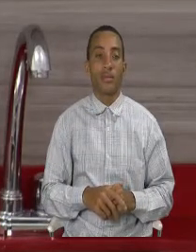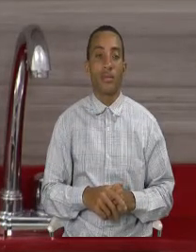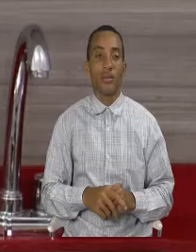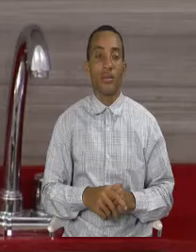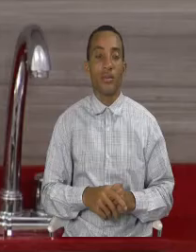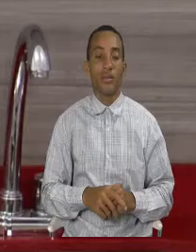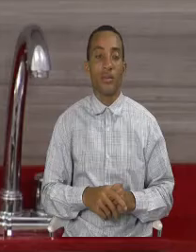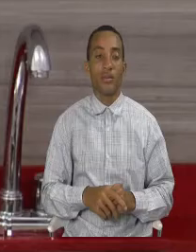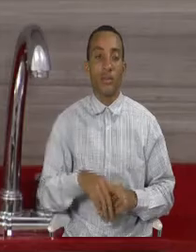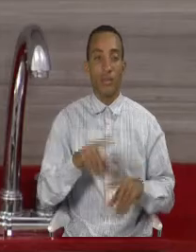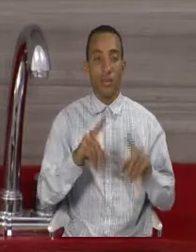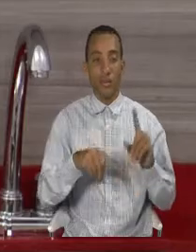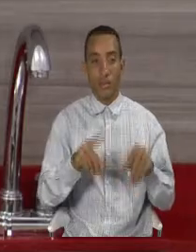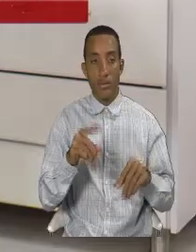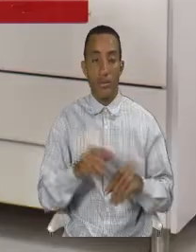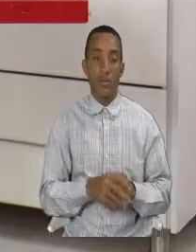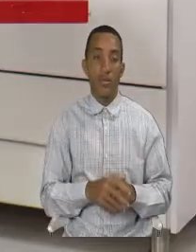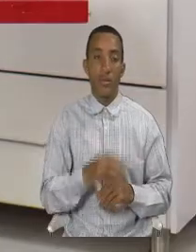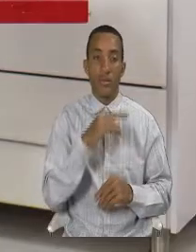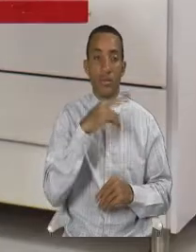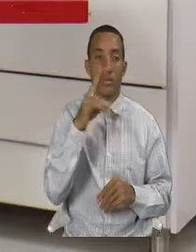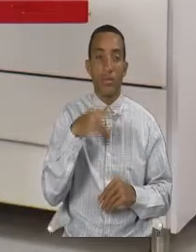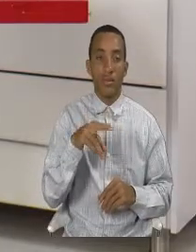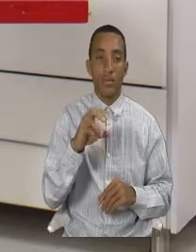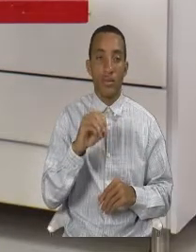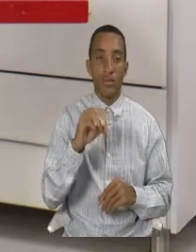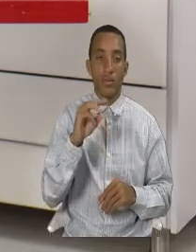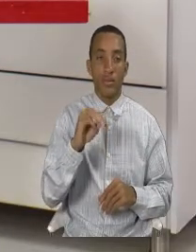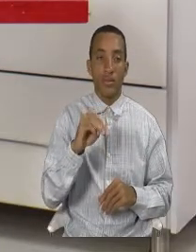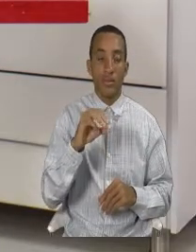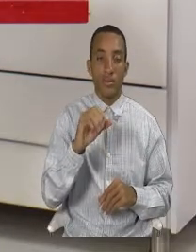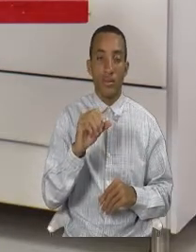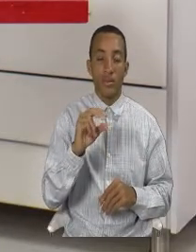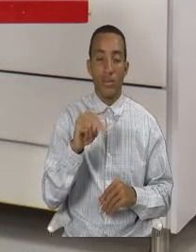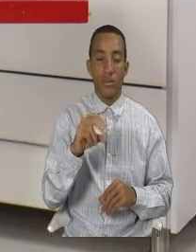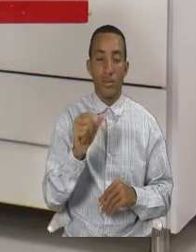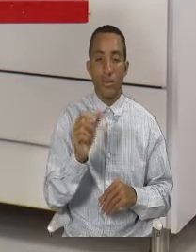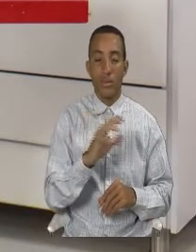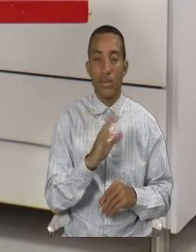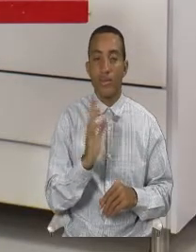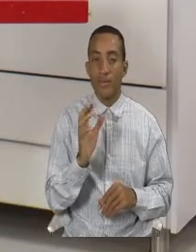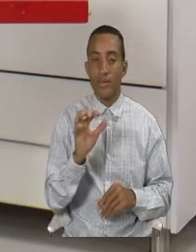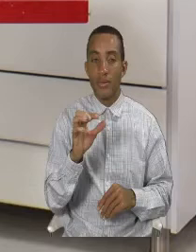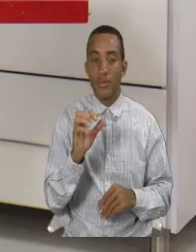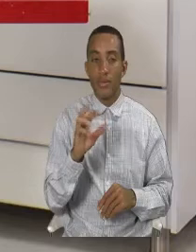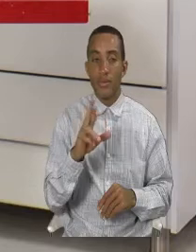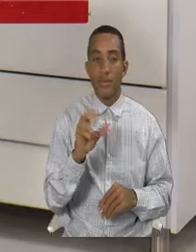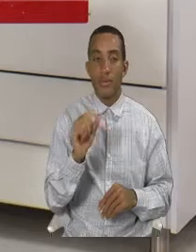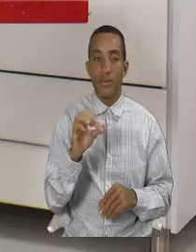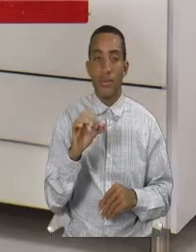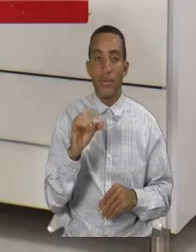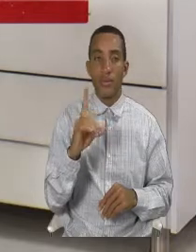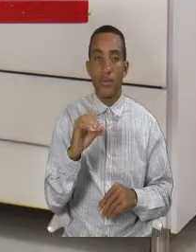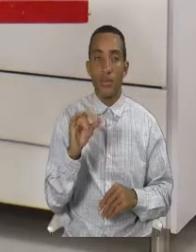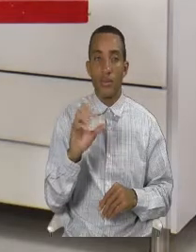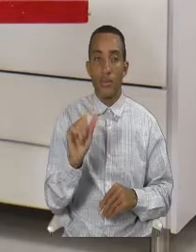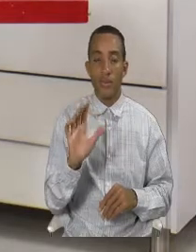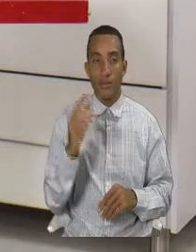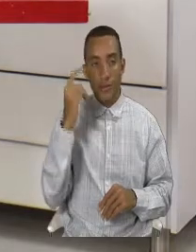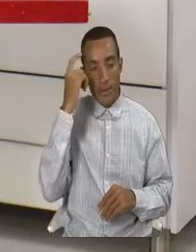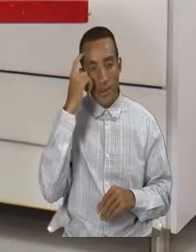Los clientes de Zona Rapia, muchas veces llega la gente y uno les dice de pronto, porque no tiene